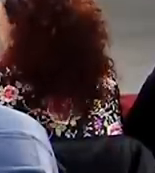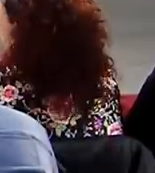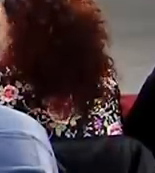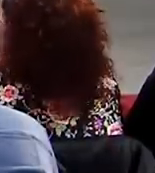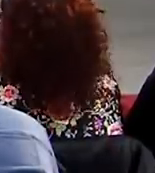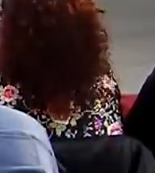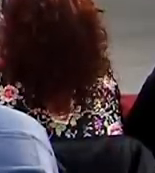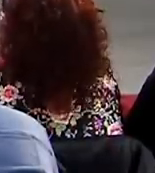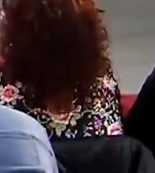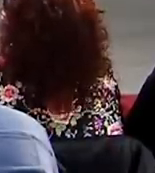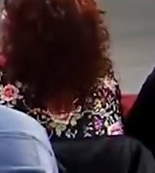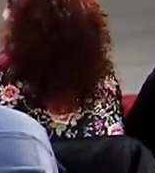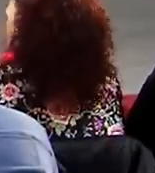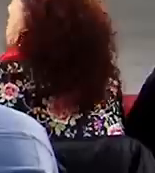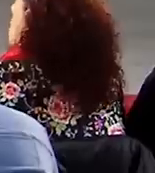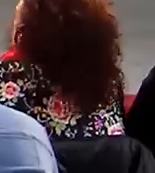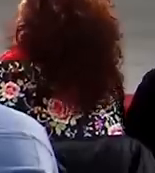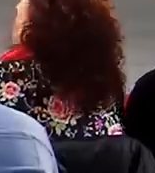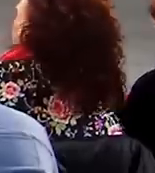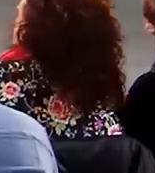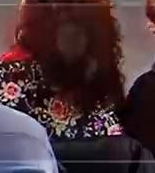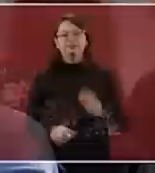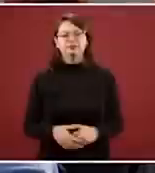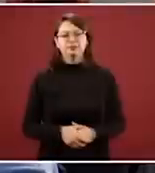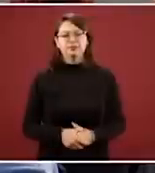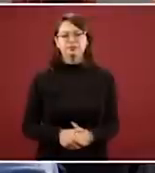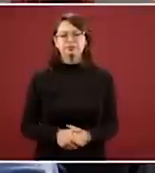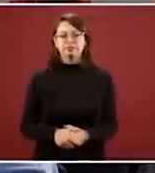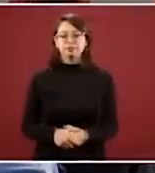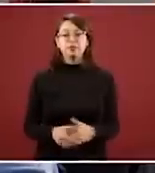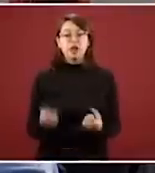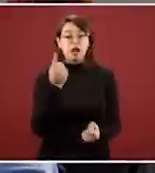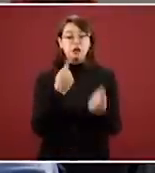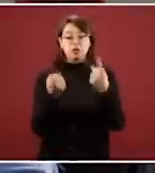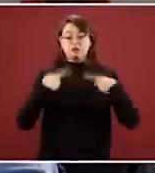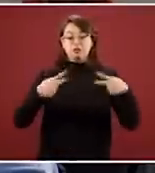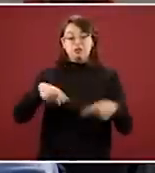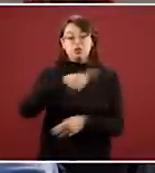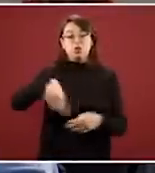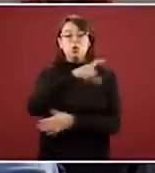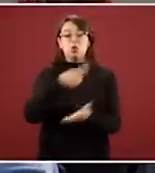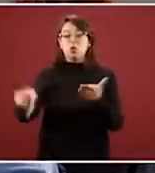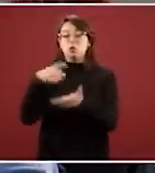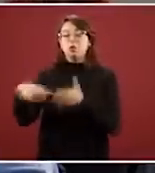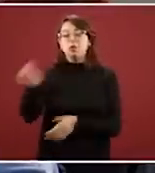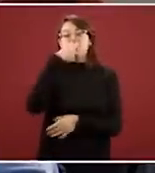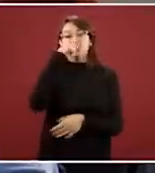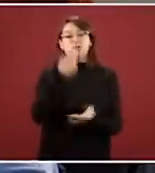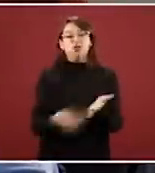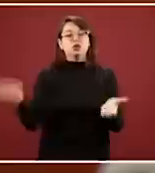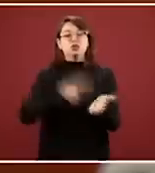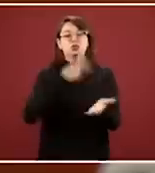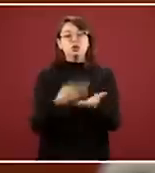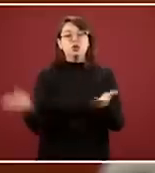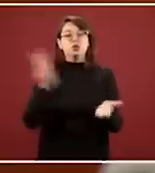proveedores de esta dependencia y adquirieron medicamentos hasta en un 200% de